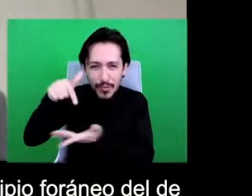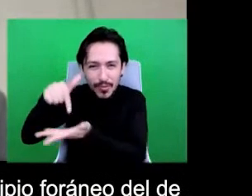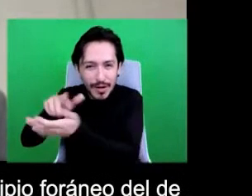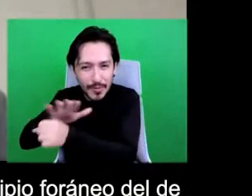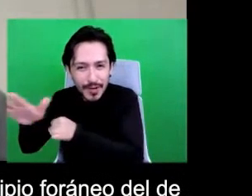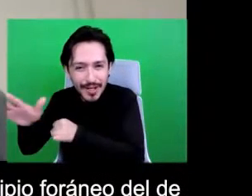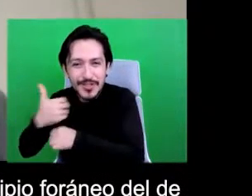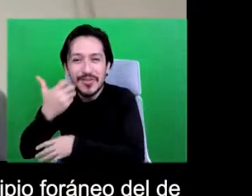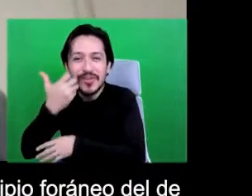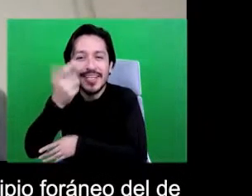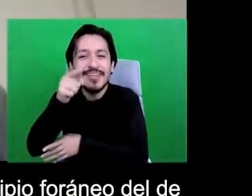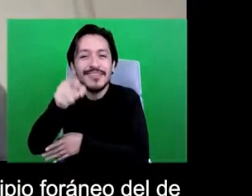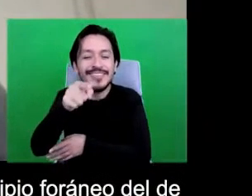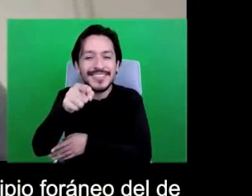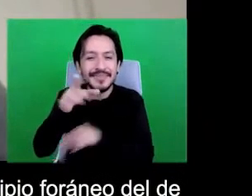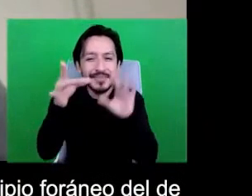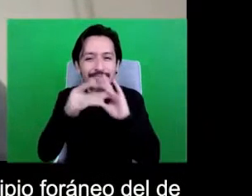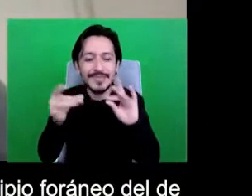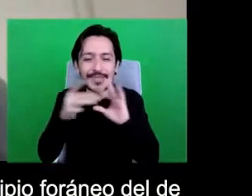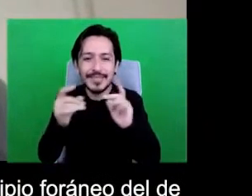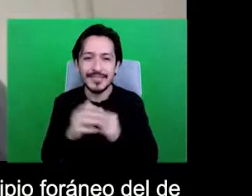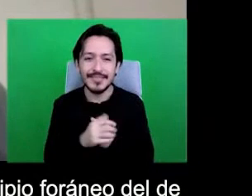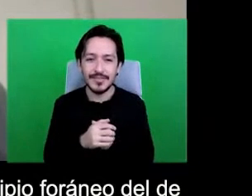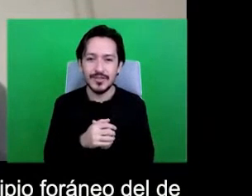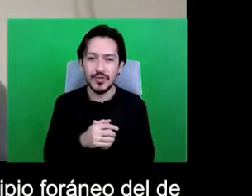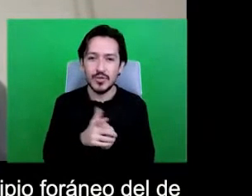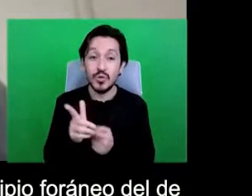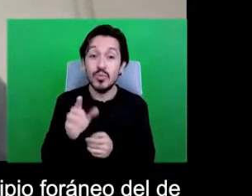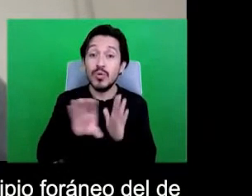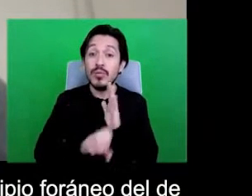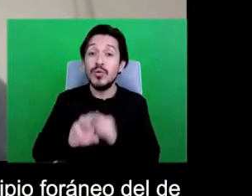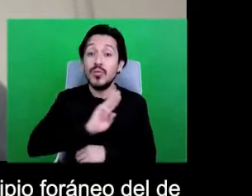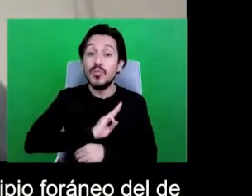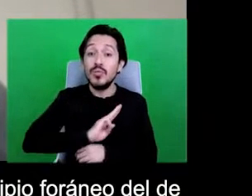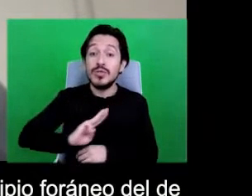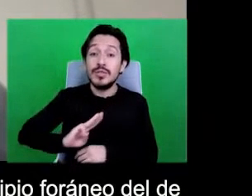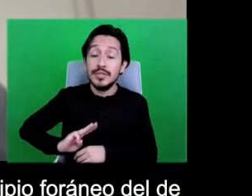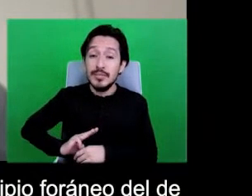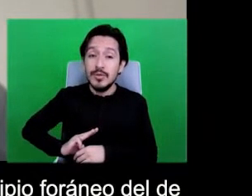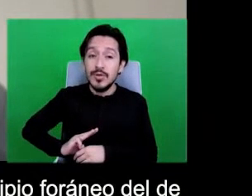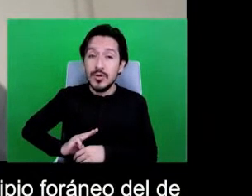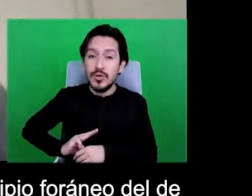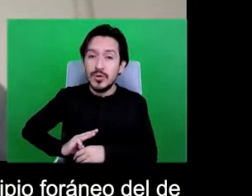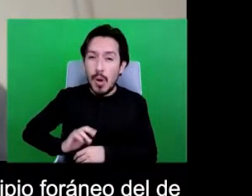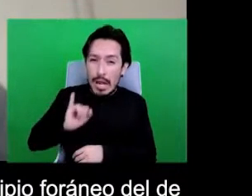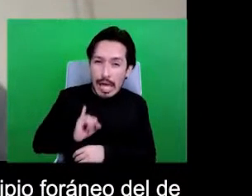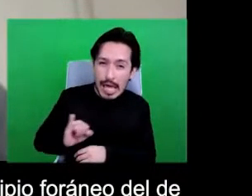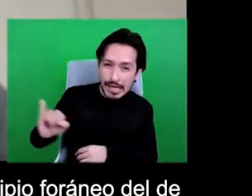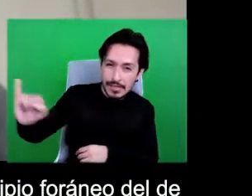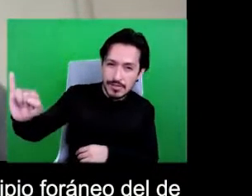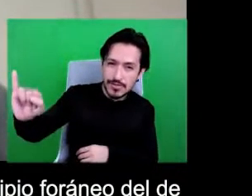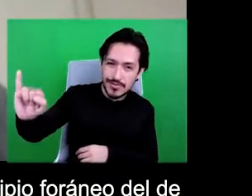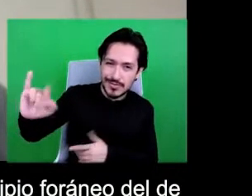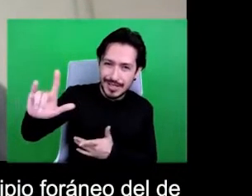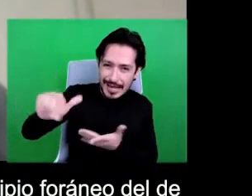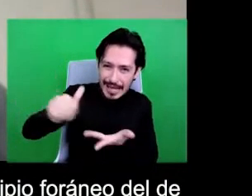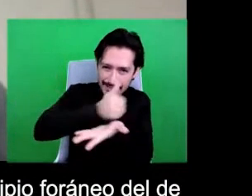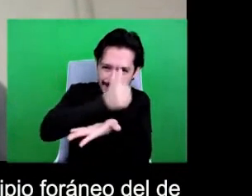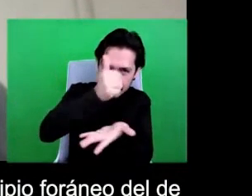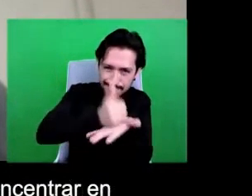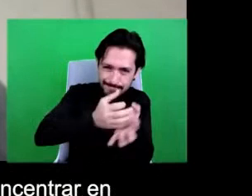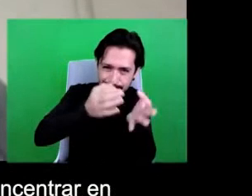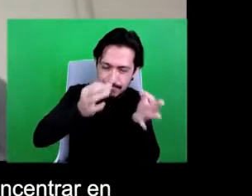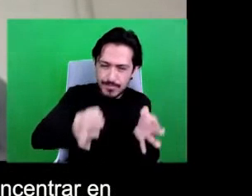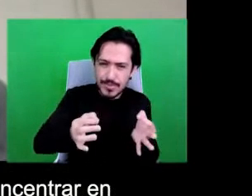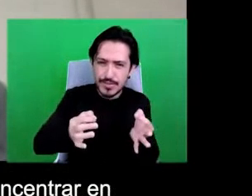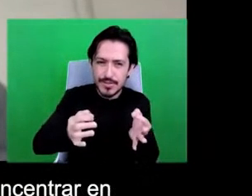escuchar de ti, cómo es un municipio foráneo de la zona metropolitana que a lo mejor no tiene todos los,